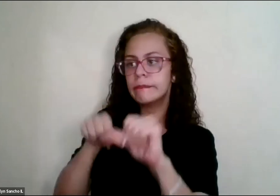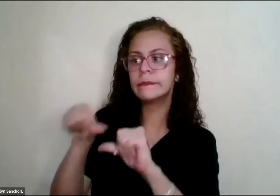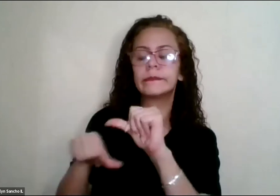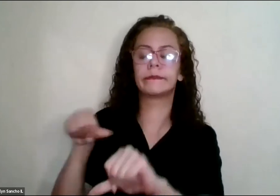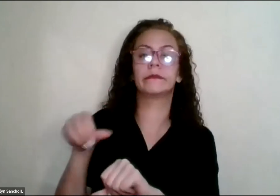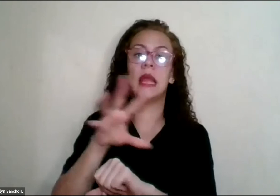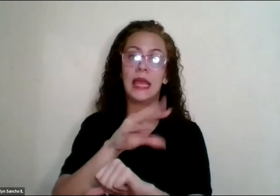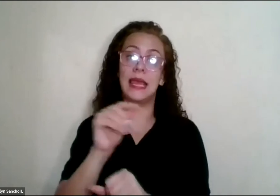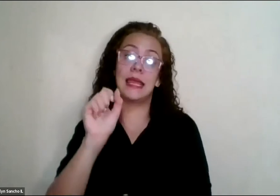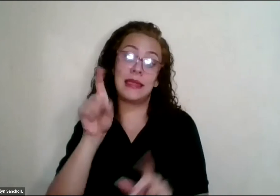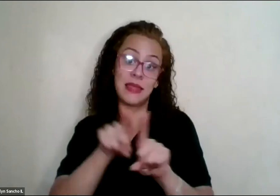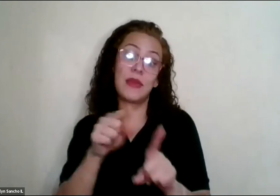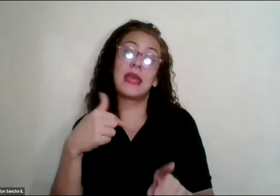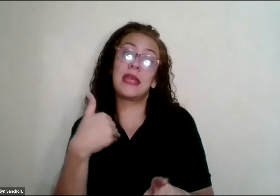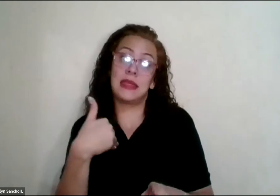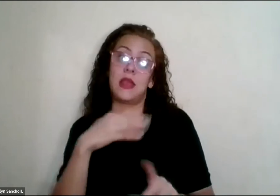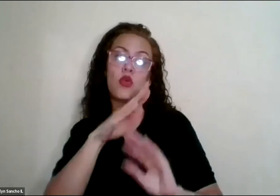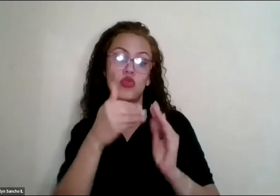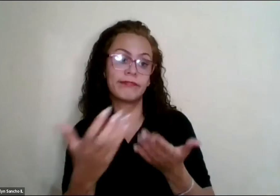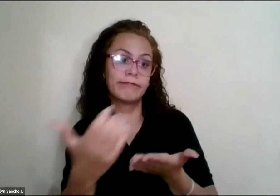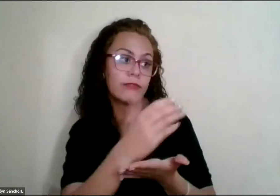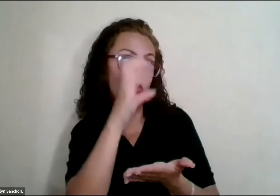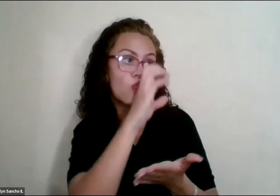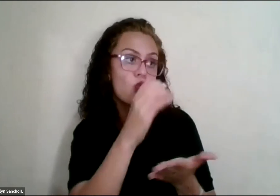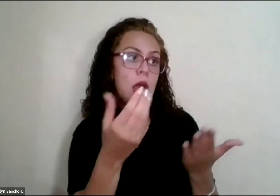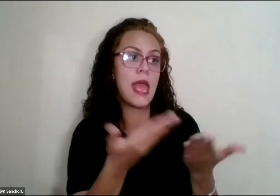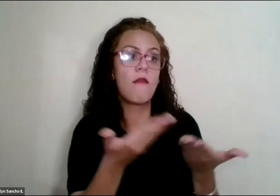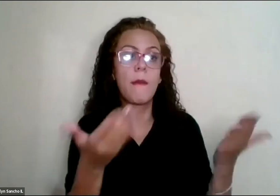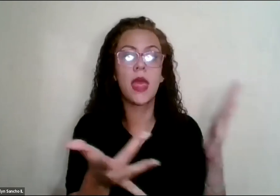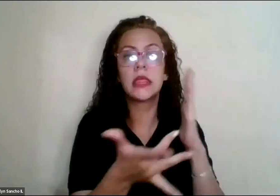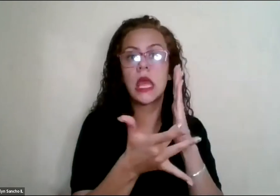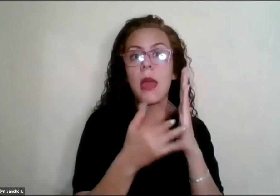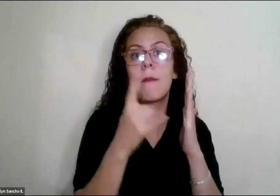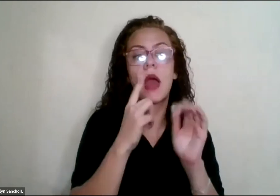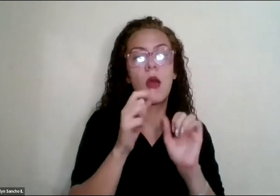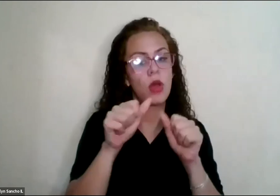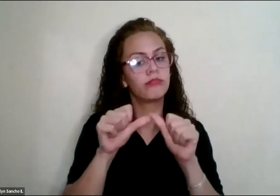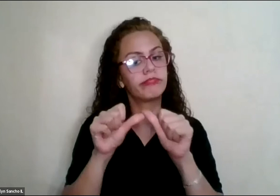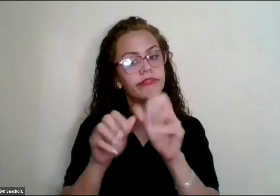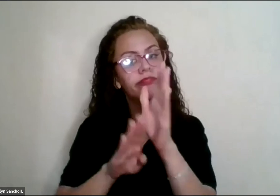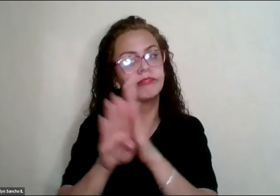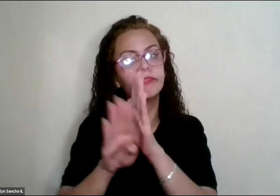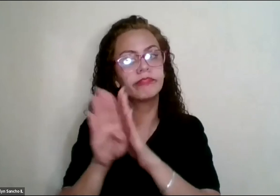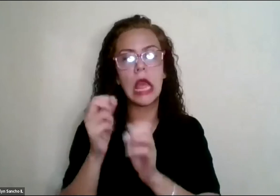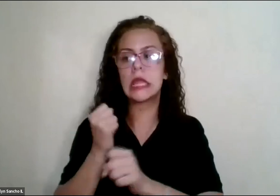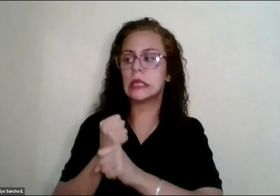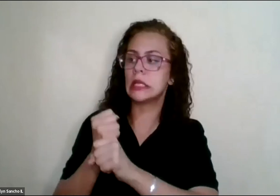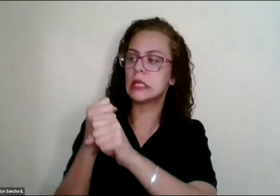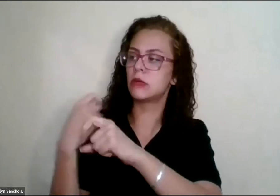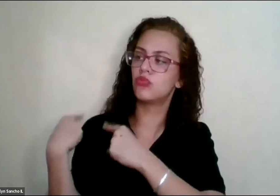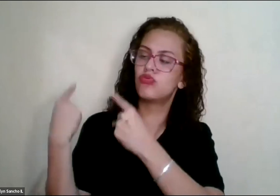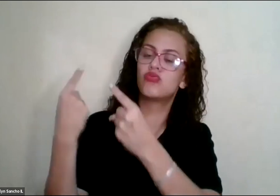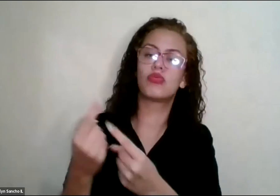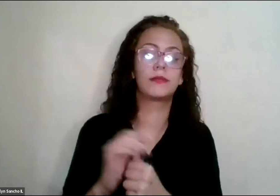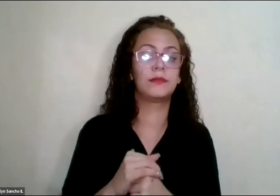sobre todo tenido que acoger todas las herramientas digitales para continuar desarrollando las tareas que venían haciendo.